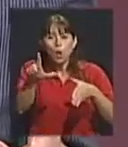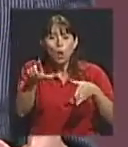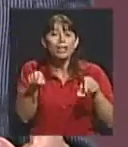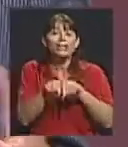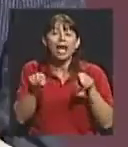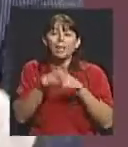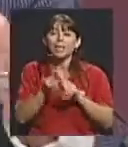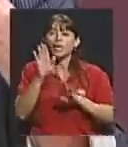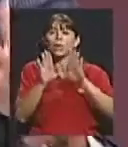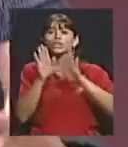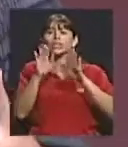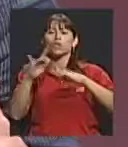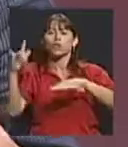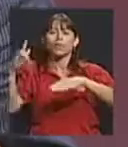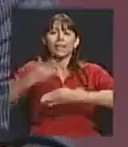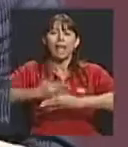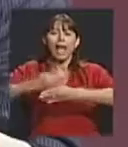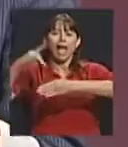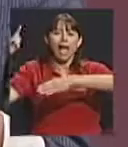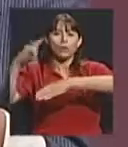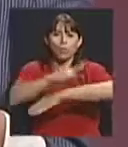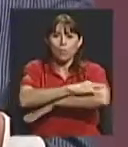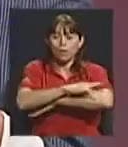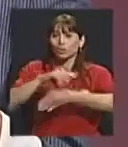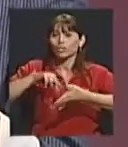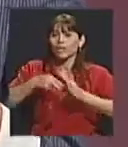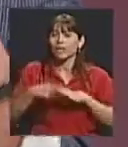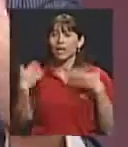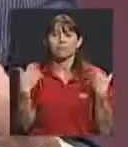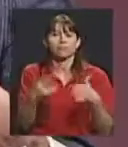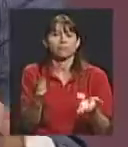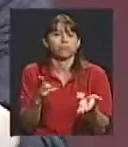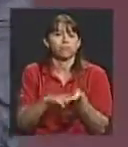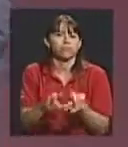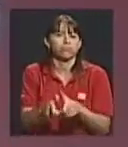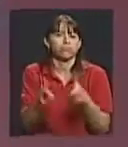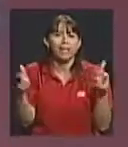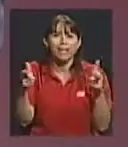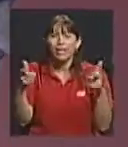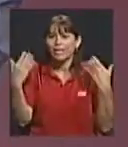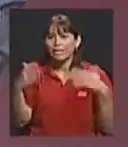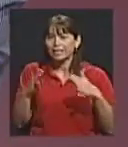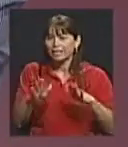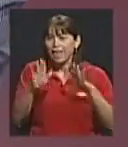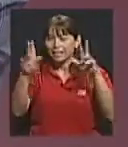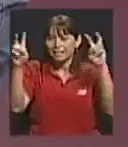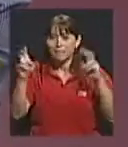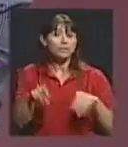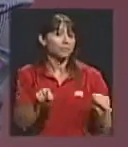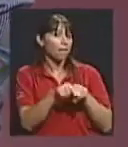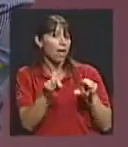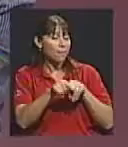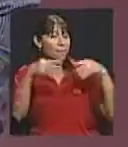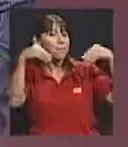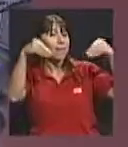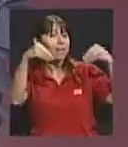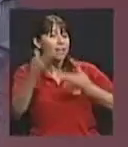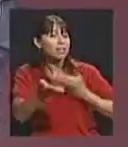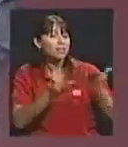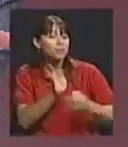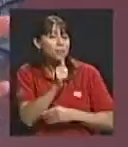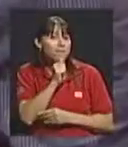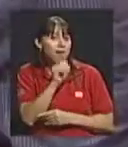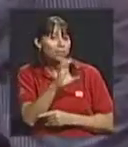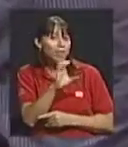la concesión del aeropuerto o sea las grandes concesiones eh los grandes temas la venta de servicios privados de la caja Costa ric